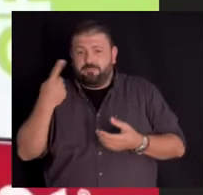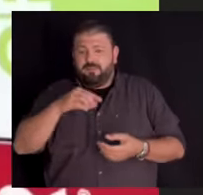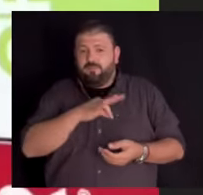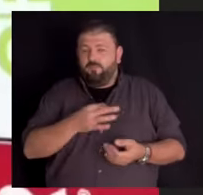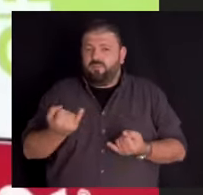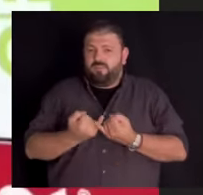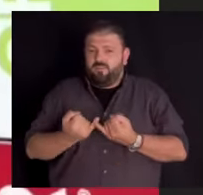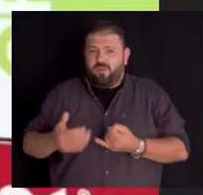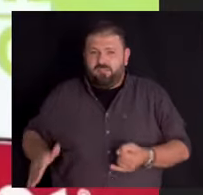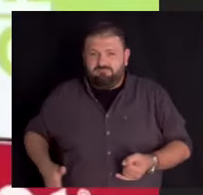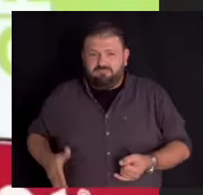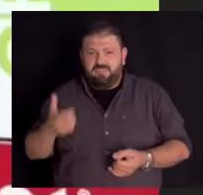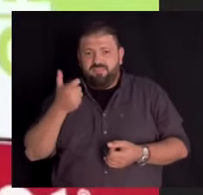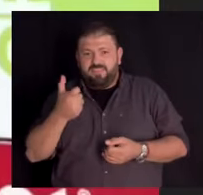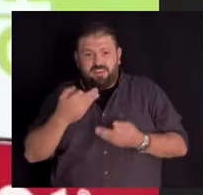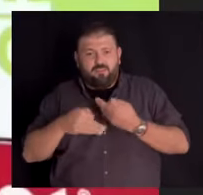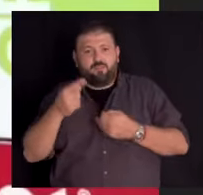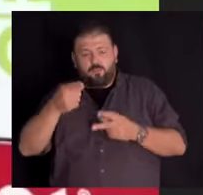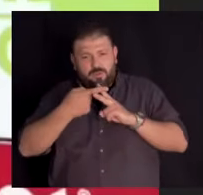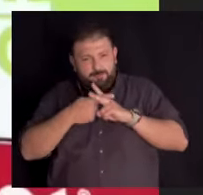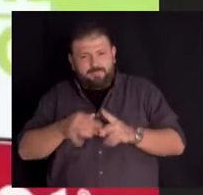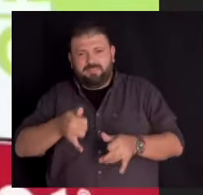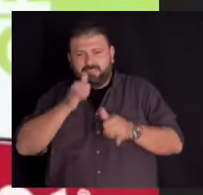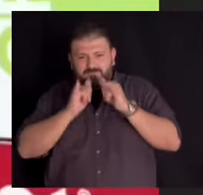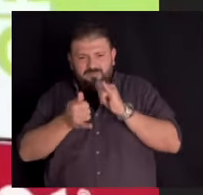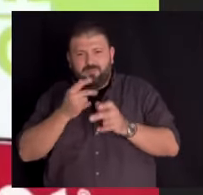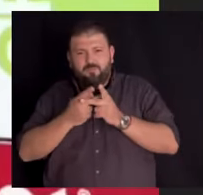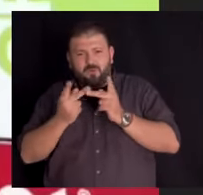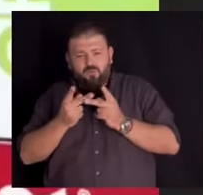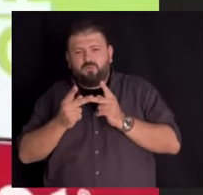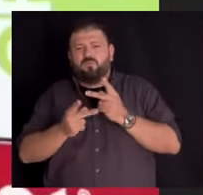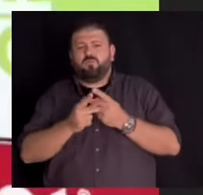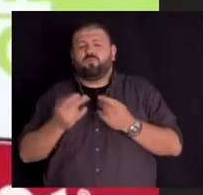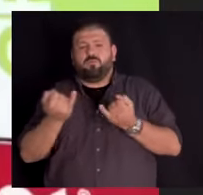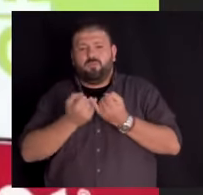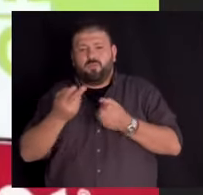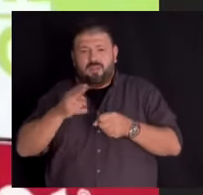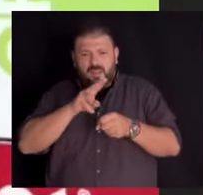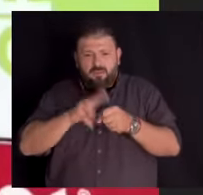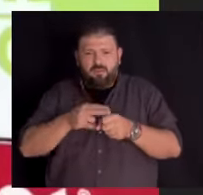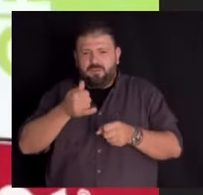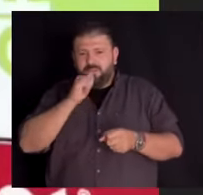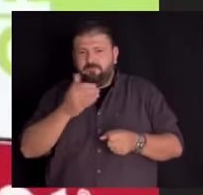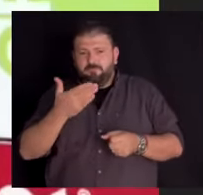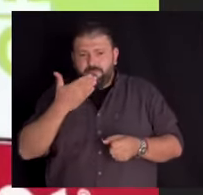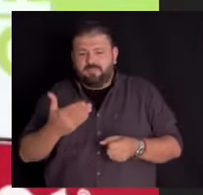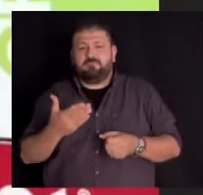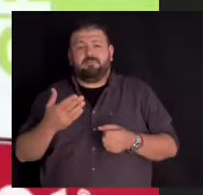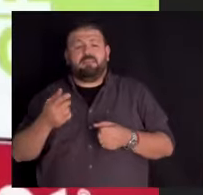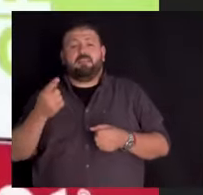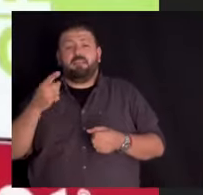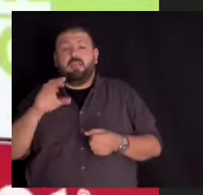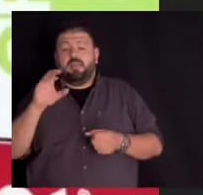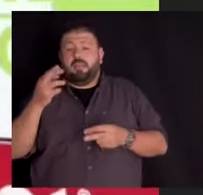a tomarte la nutrición para que mejores esto. Y regresando a los omega,